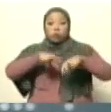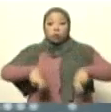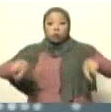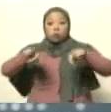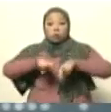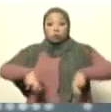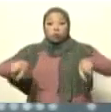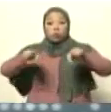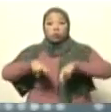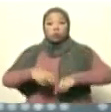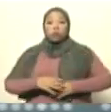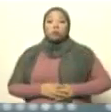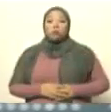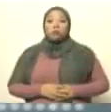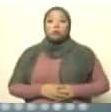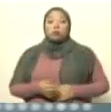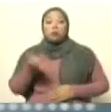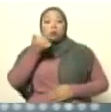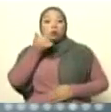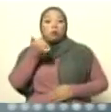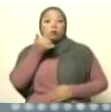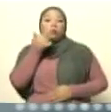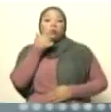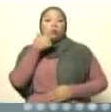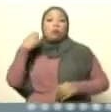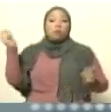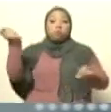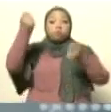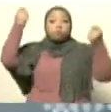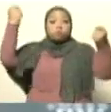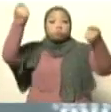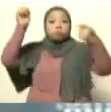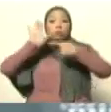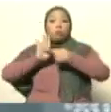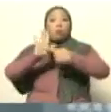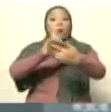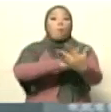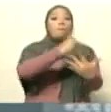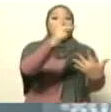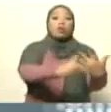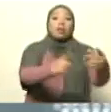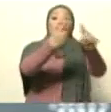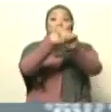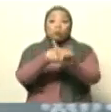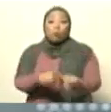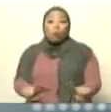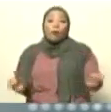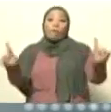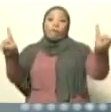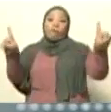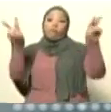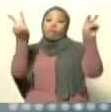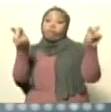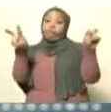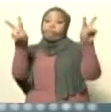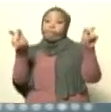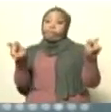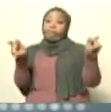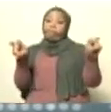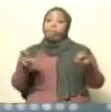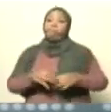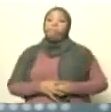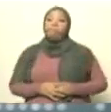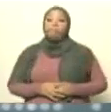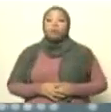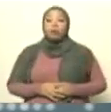de una propuesta, durante Chávez, una propuesta donde se le entregara el poder a nuestro pueblo. La propuesta que llega, ustedes saben, por la